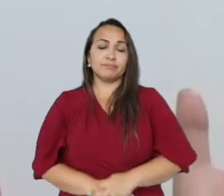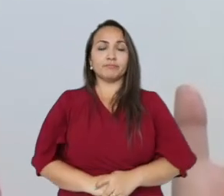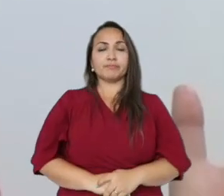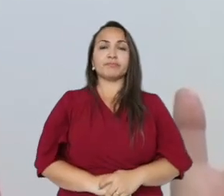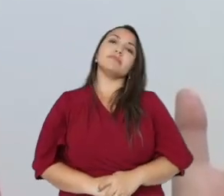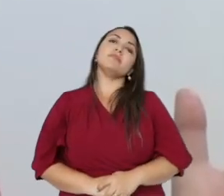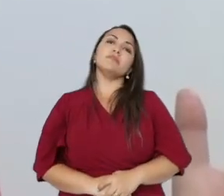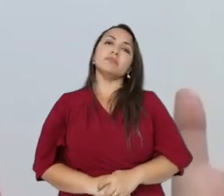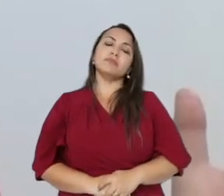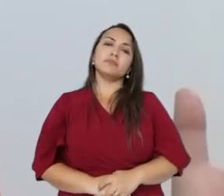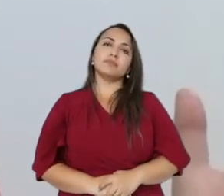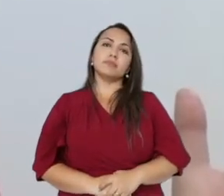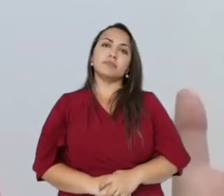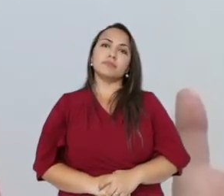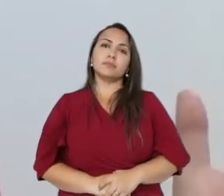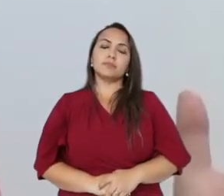Y